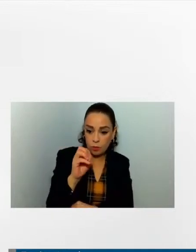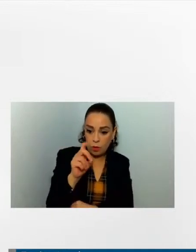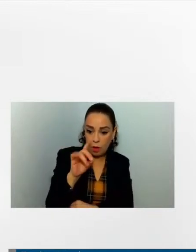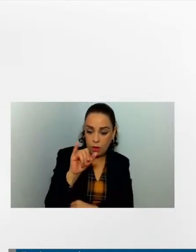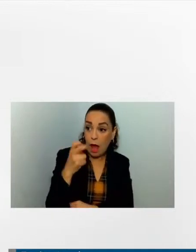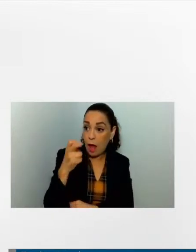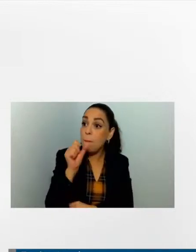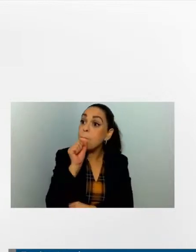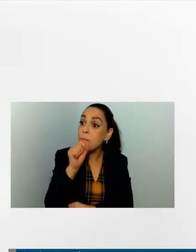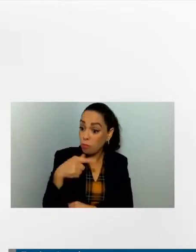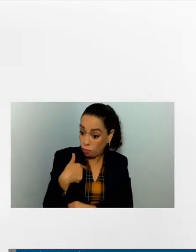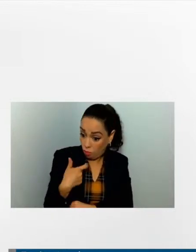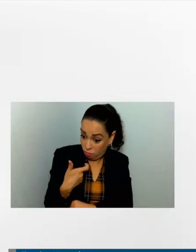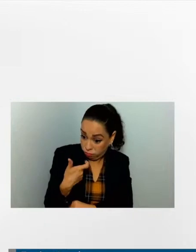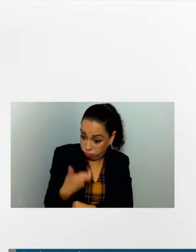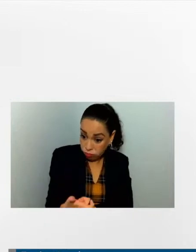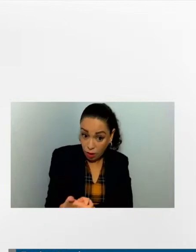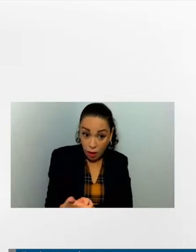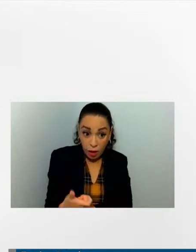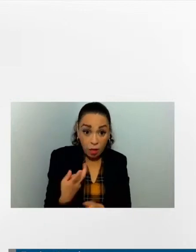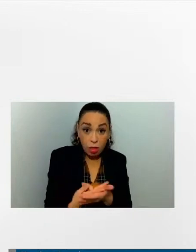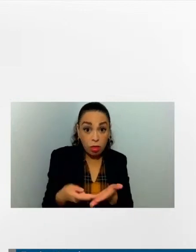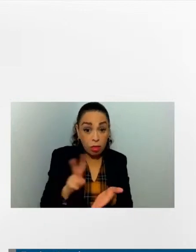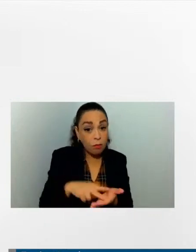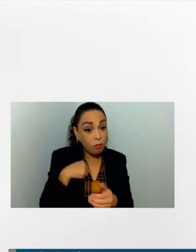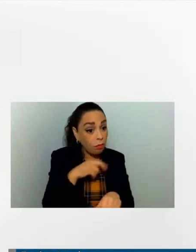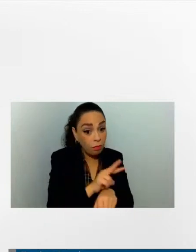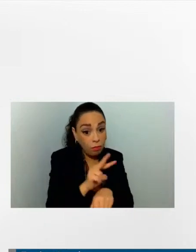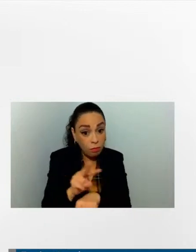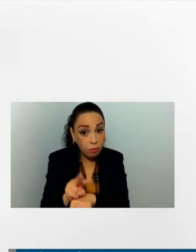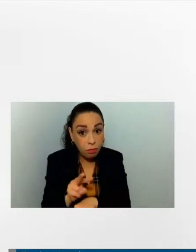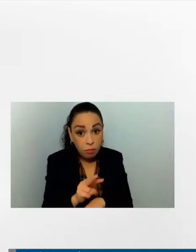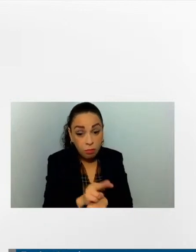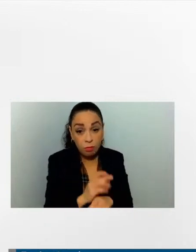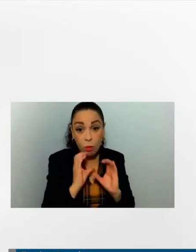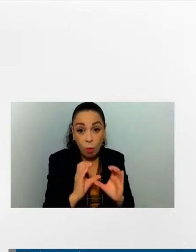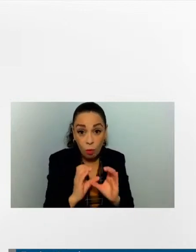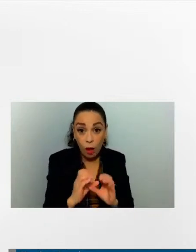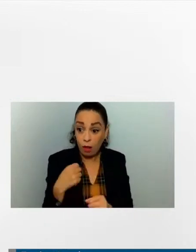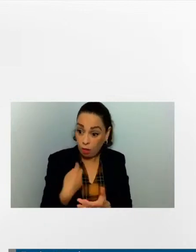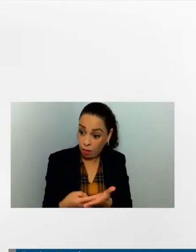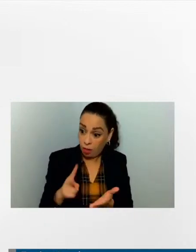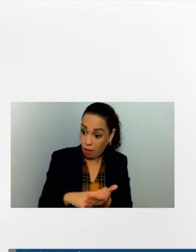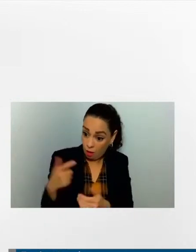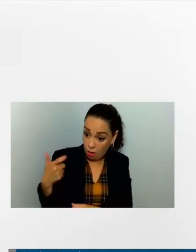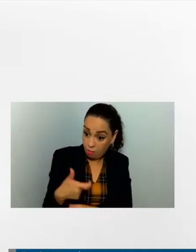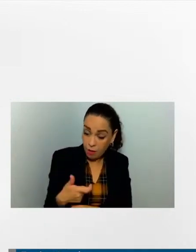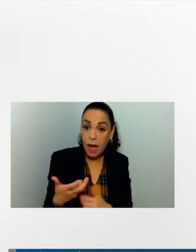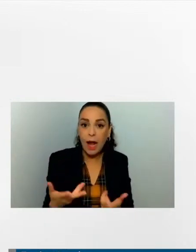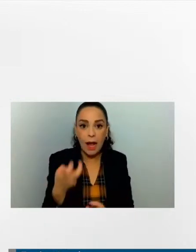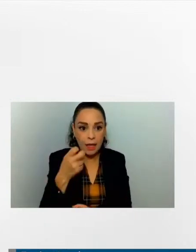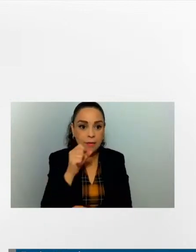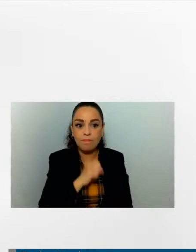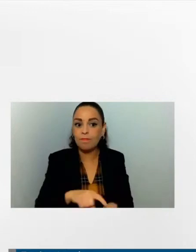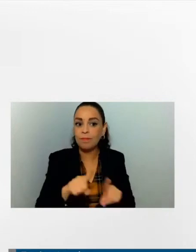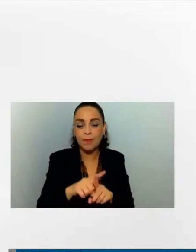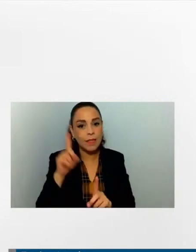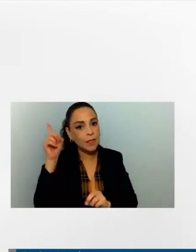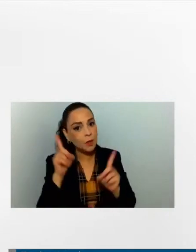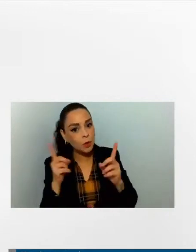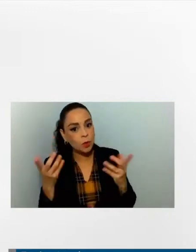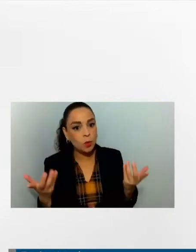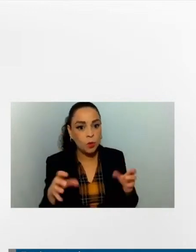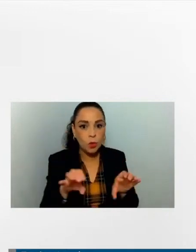tengo en mente, en los que la Corte aborda esta pregunta, ¿no? Por un lado está el tema de